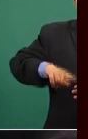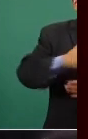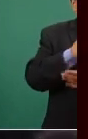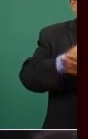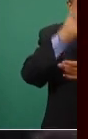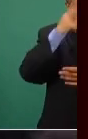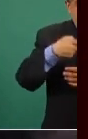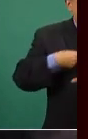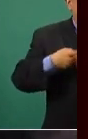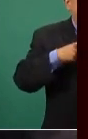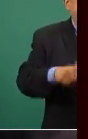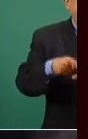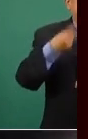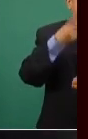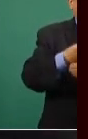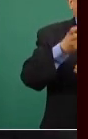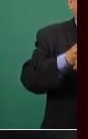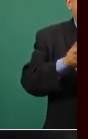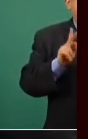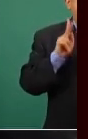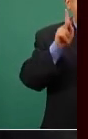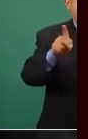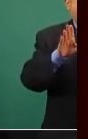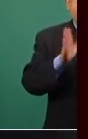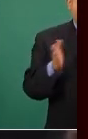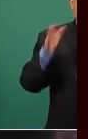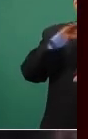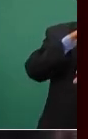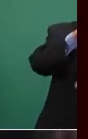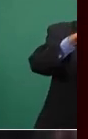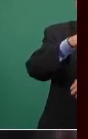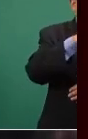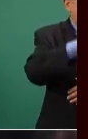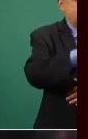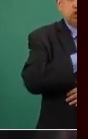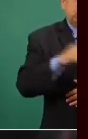los segundos pisos no querían que se hicieran